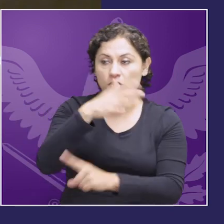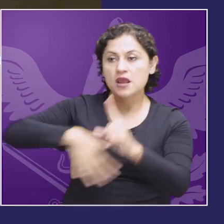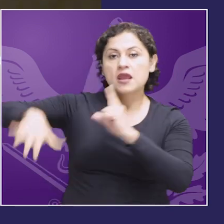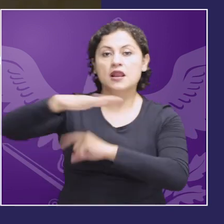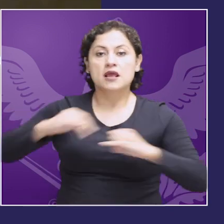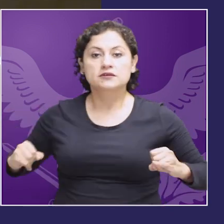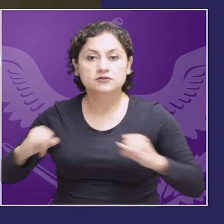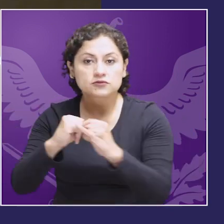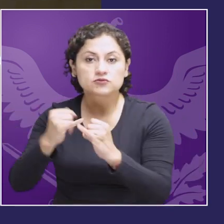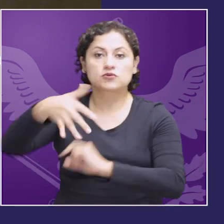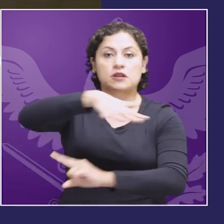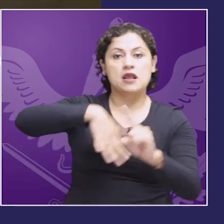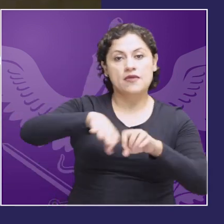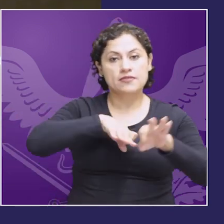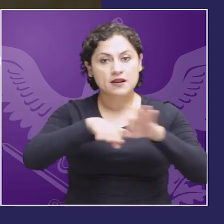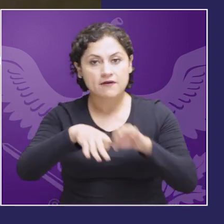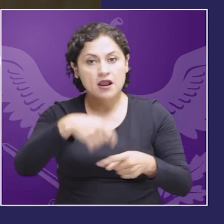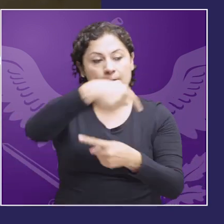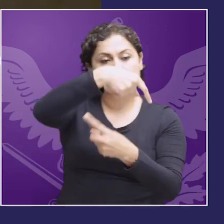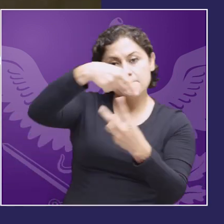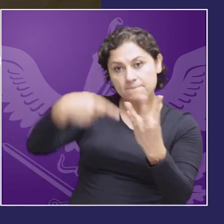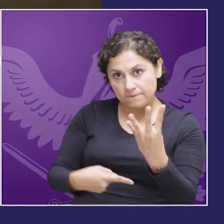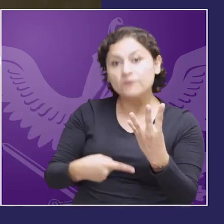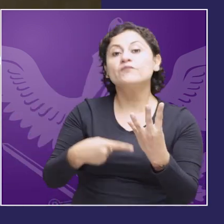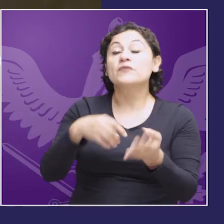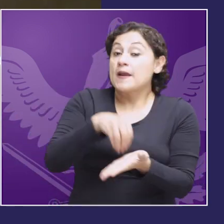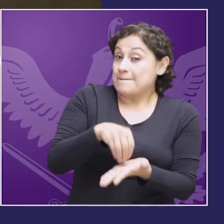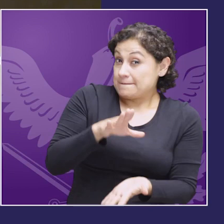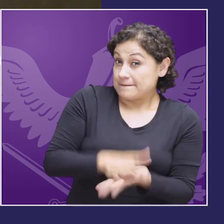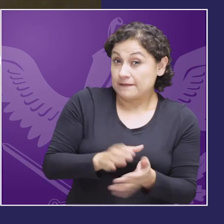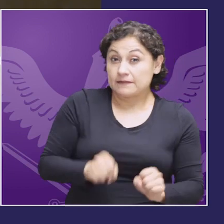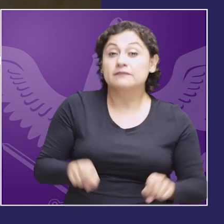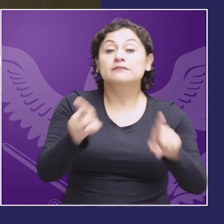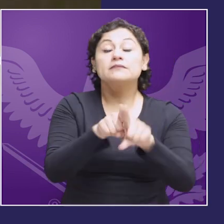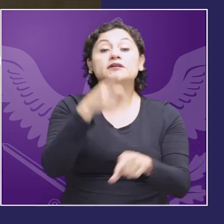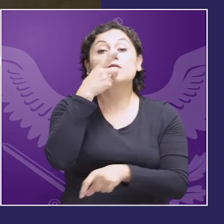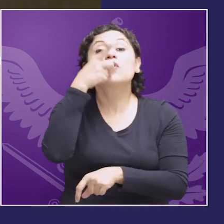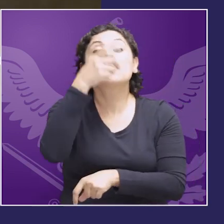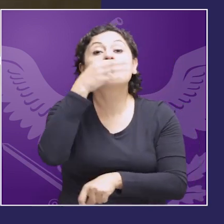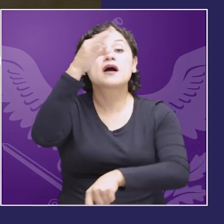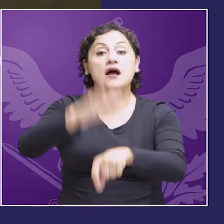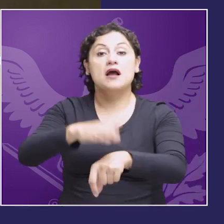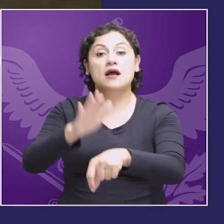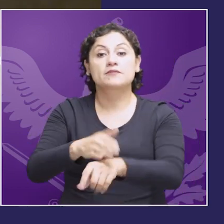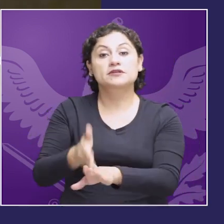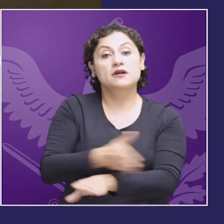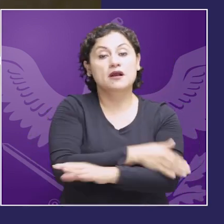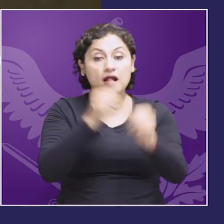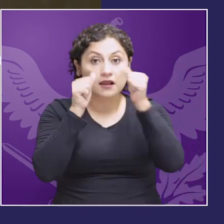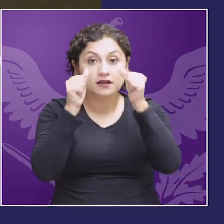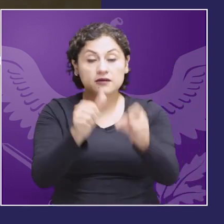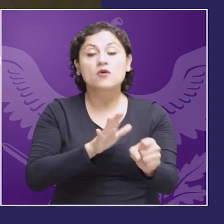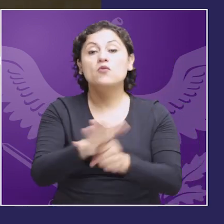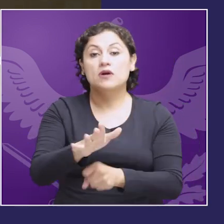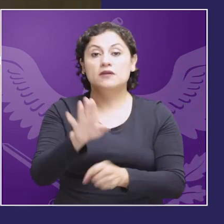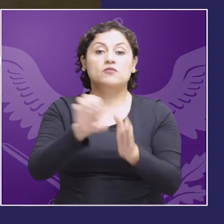ámbito familiar, el ámbito educativo, el ámbito institucional, el ámbito laboral, y se